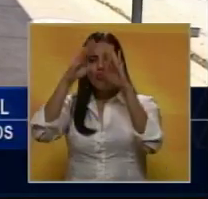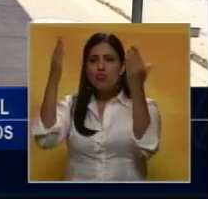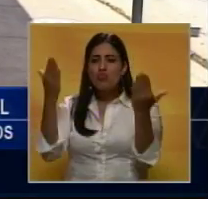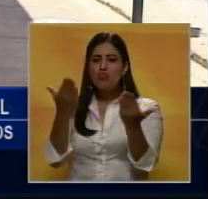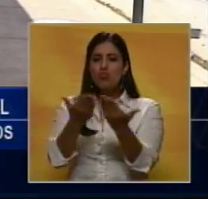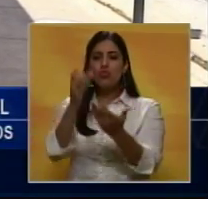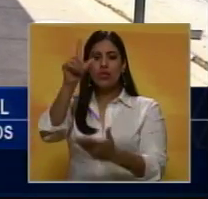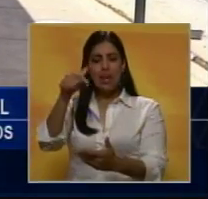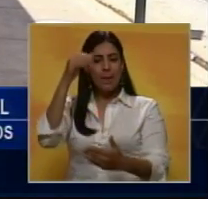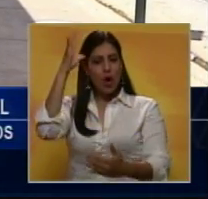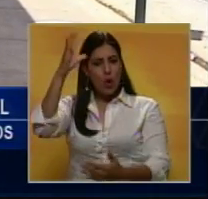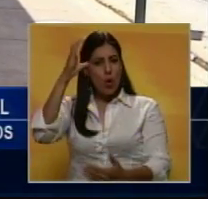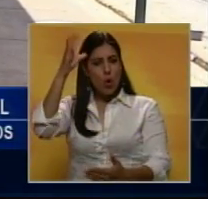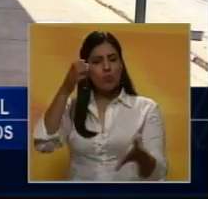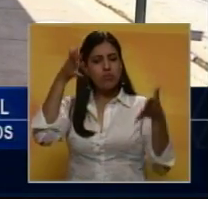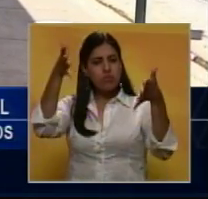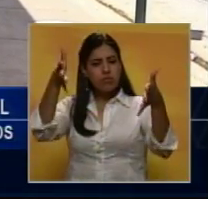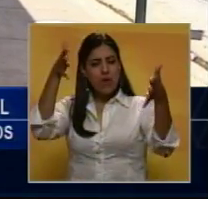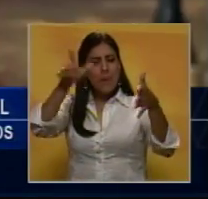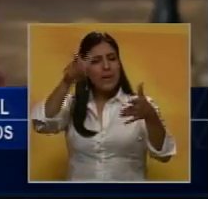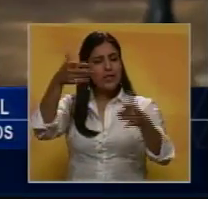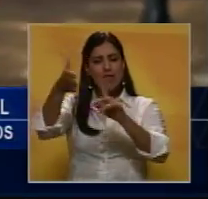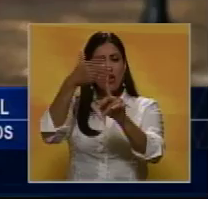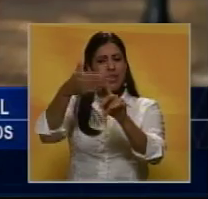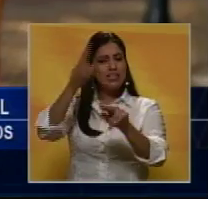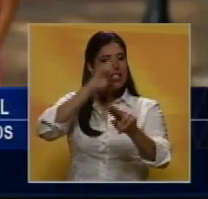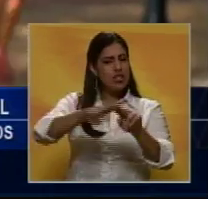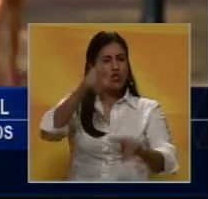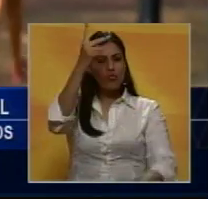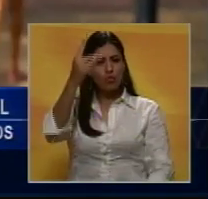mundial, así como crear conciencia en la colectividad